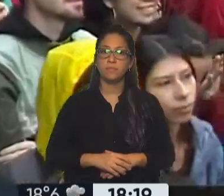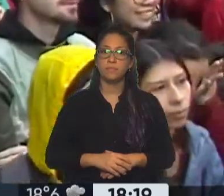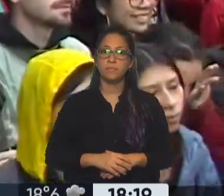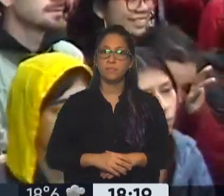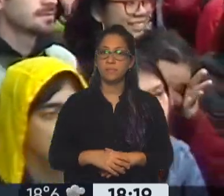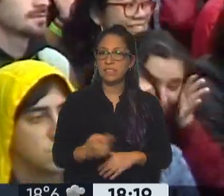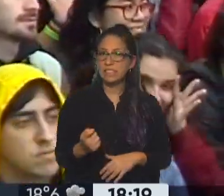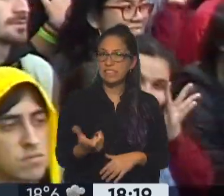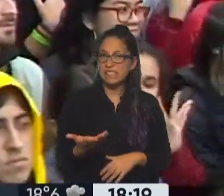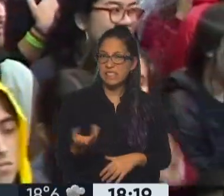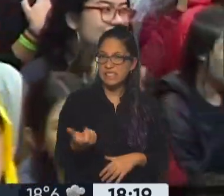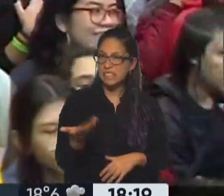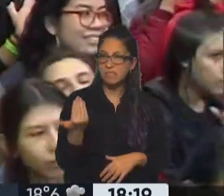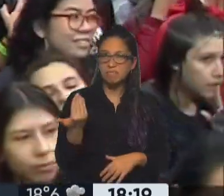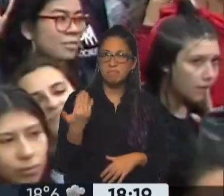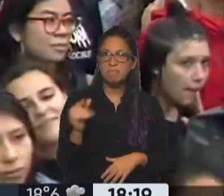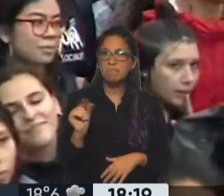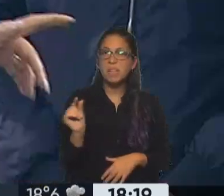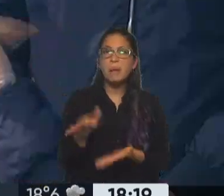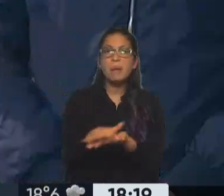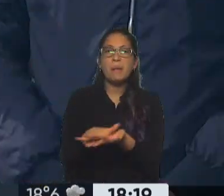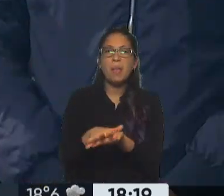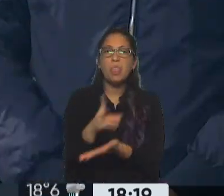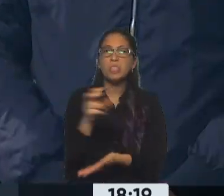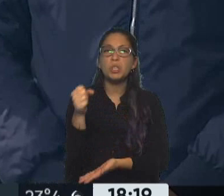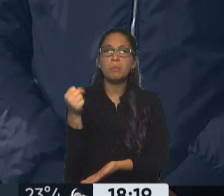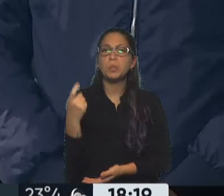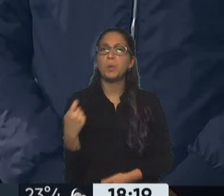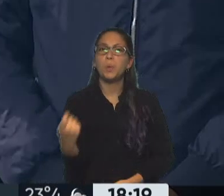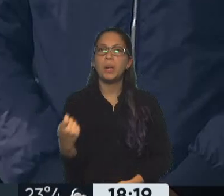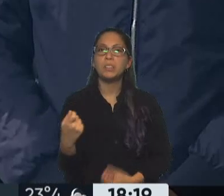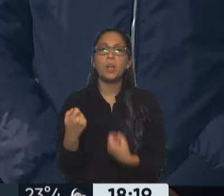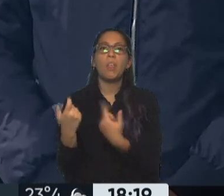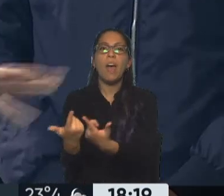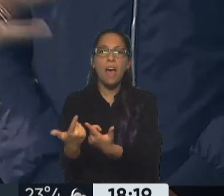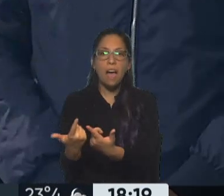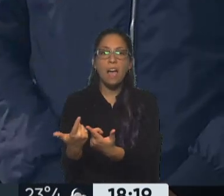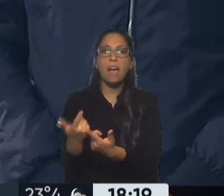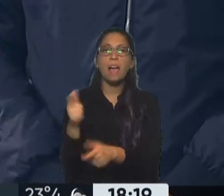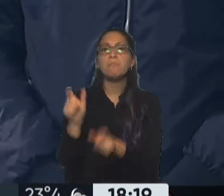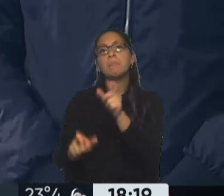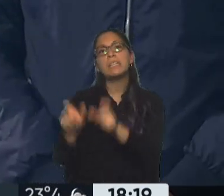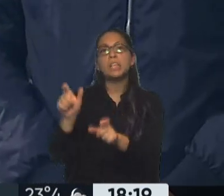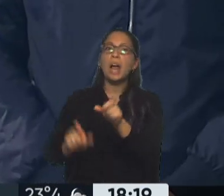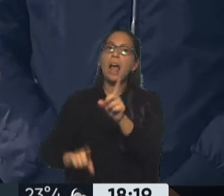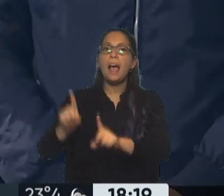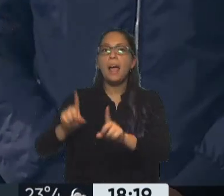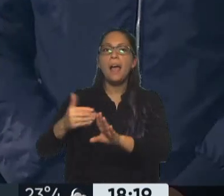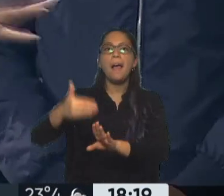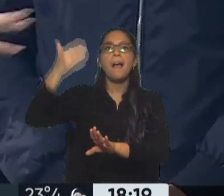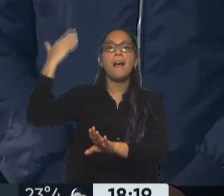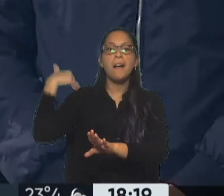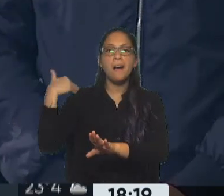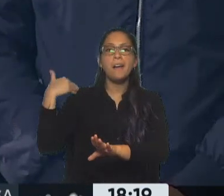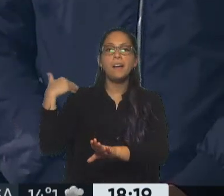Apenas una jubilación de 200 pesos para los que habían